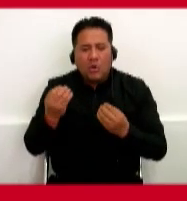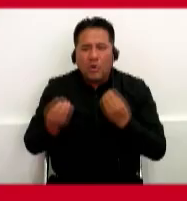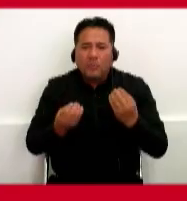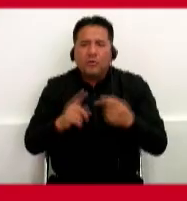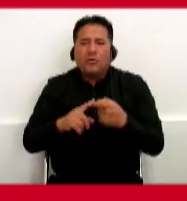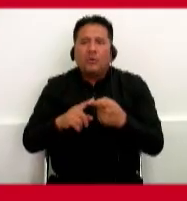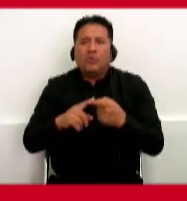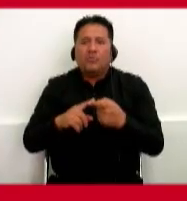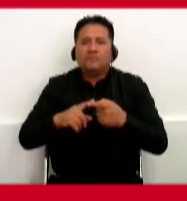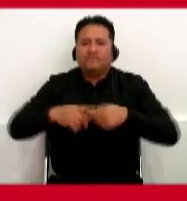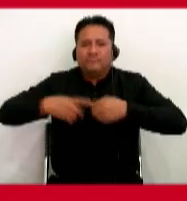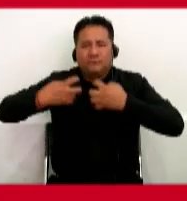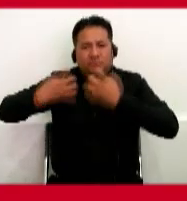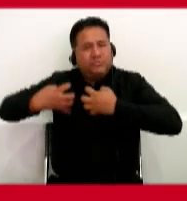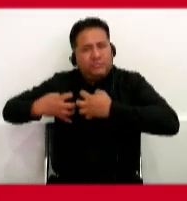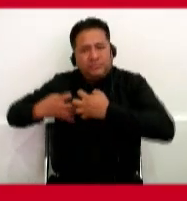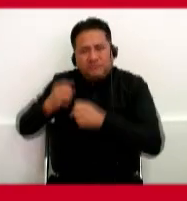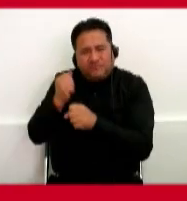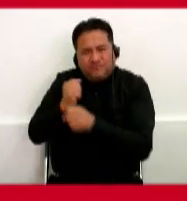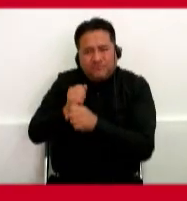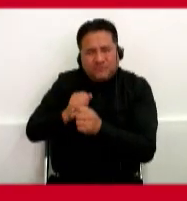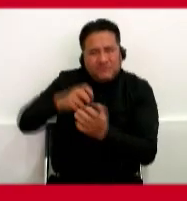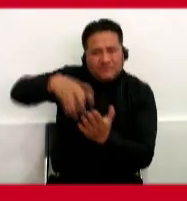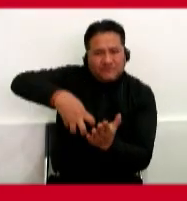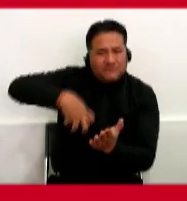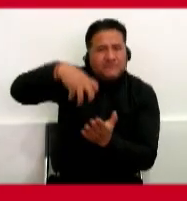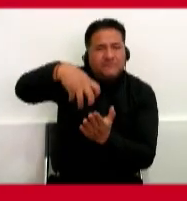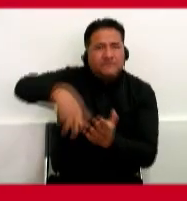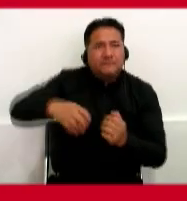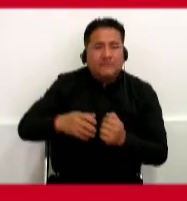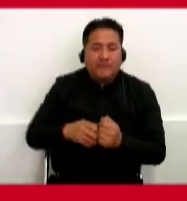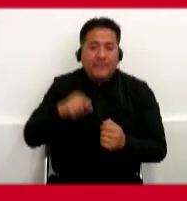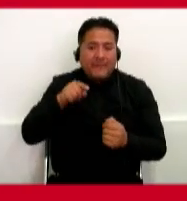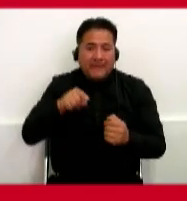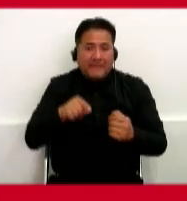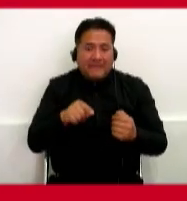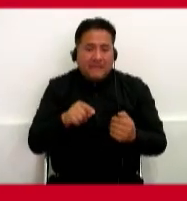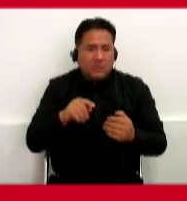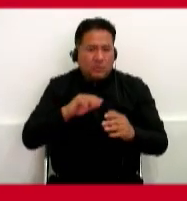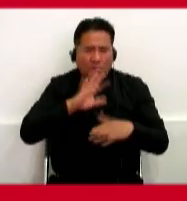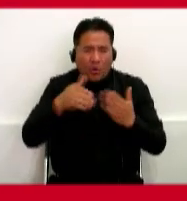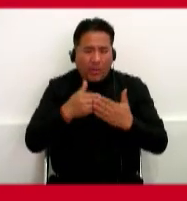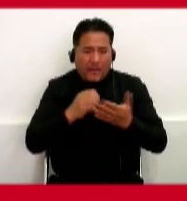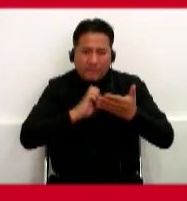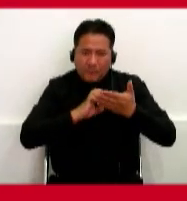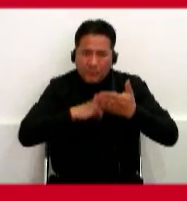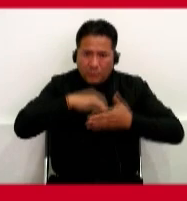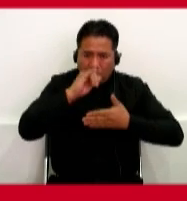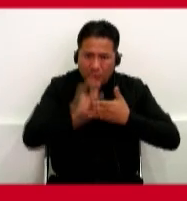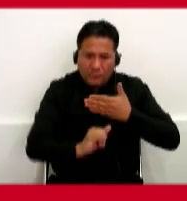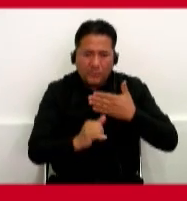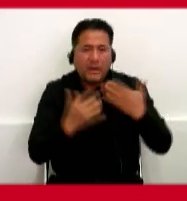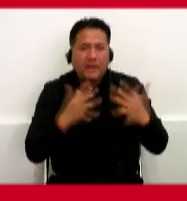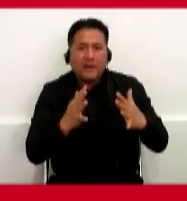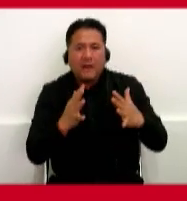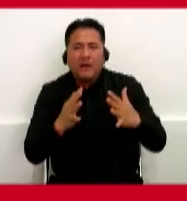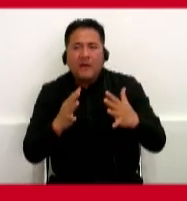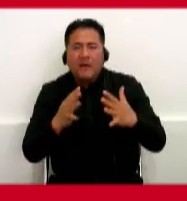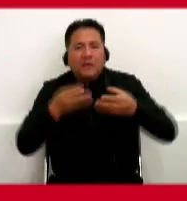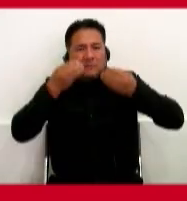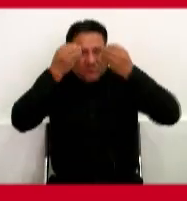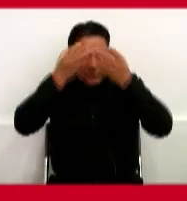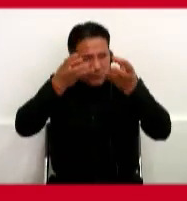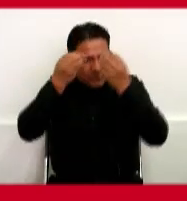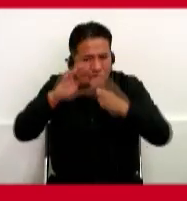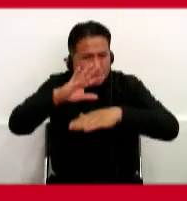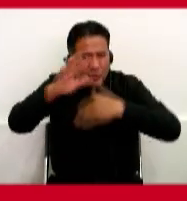Este proyecto fue sustentado, vuelvo a repetir, con un 95% de suficiencia de información, lo que según